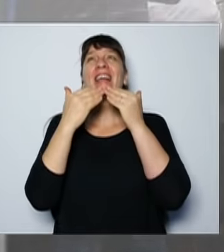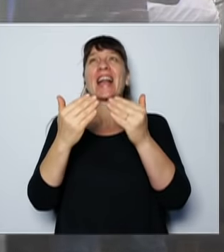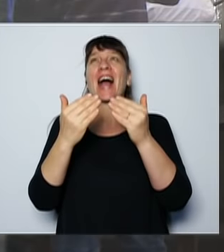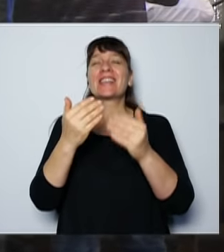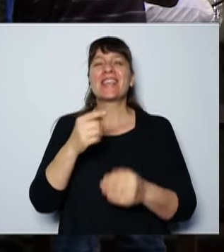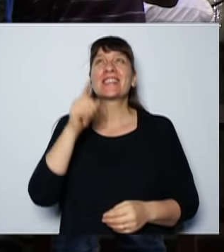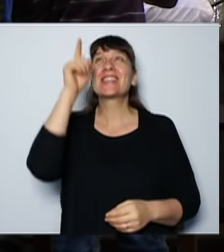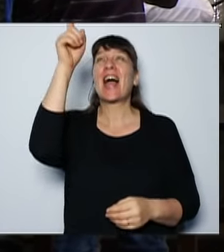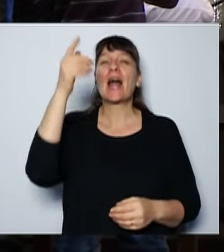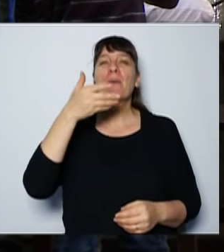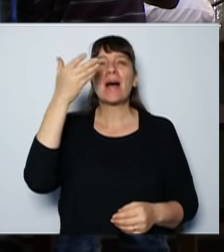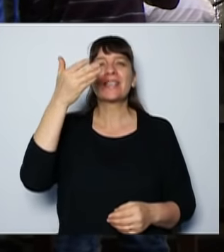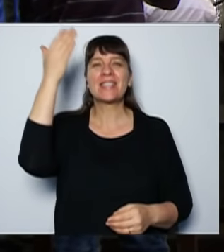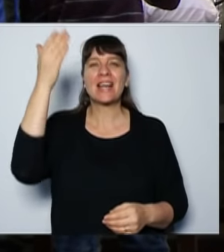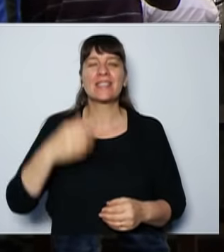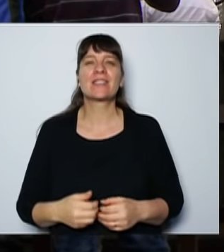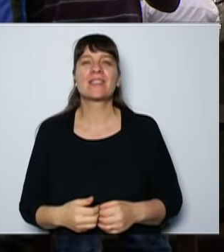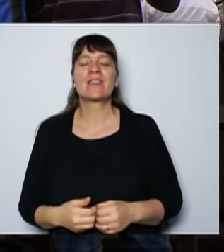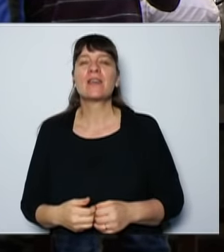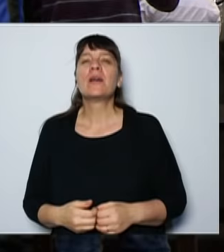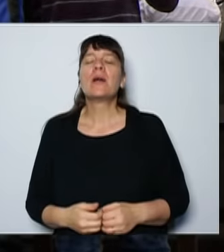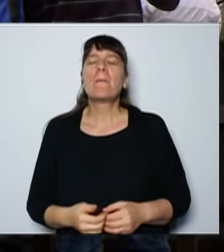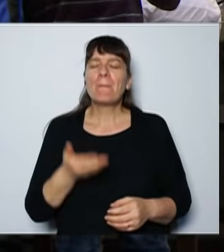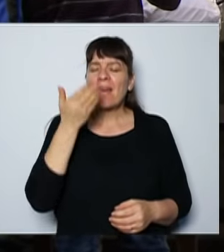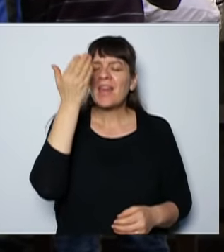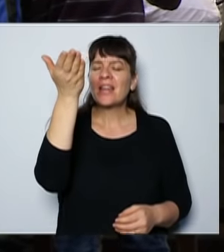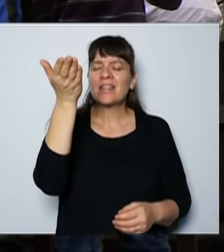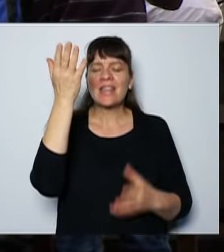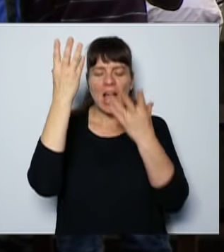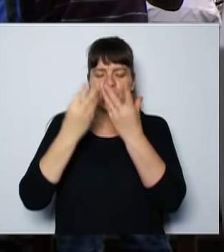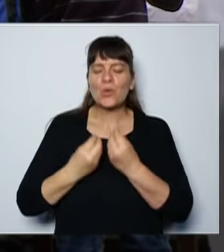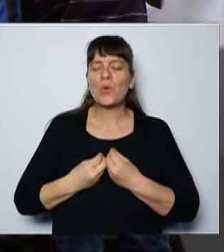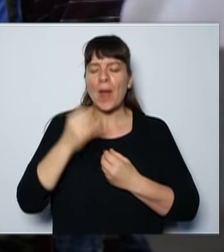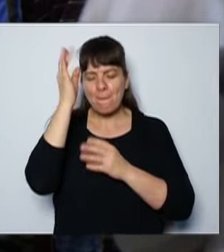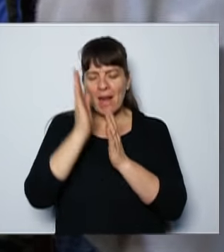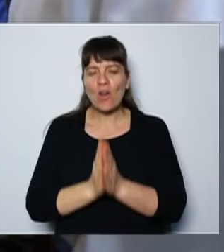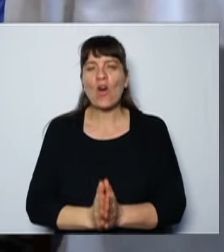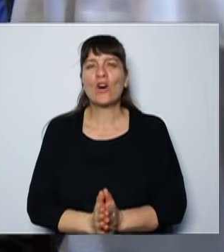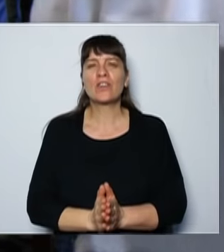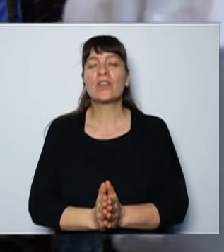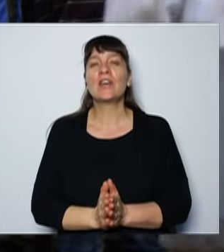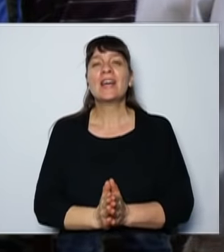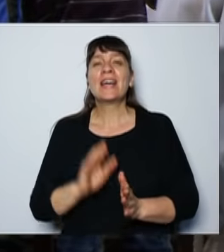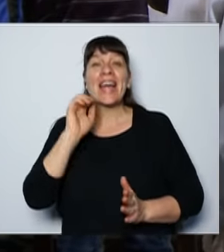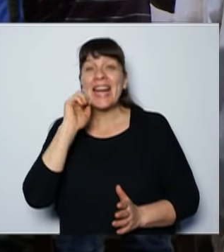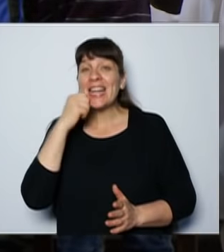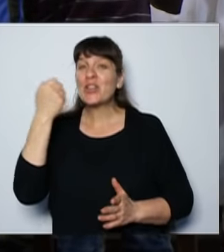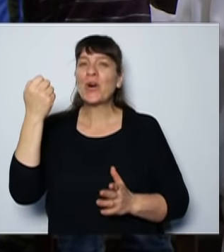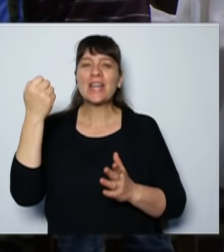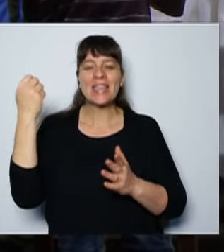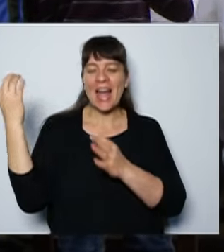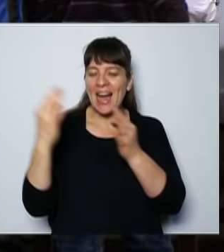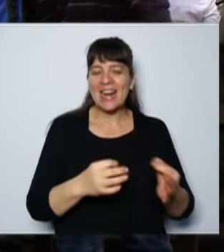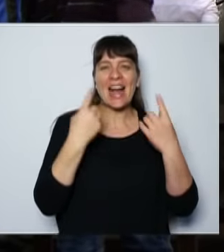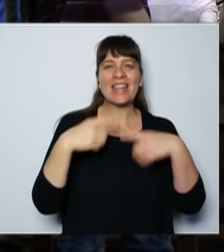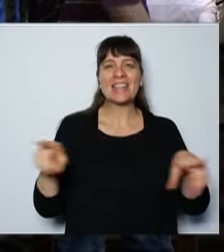darte gracias y alabanzas, pedirte ayuda y perdón. Qué